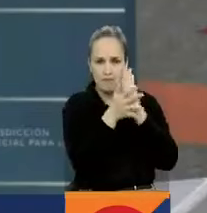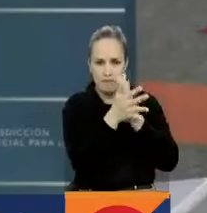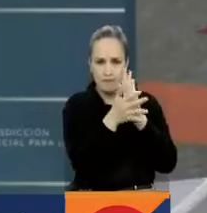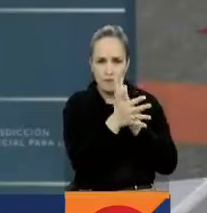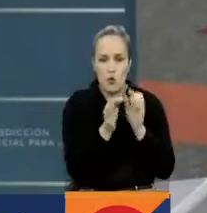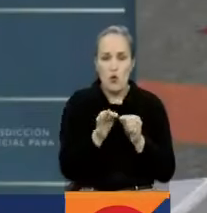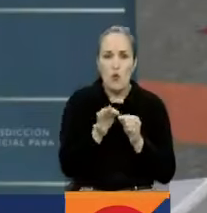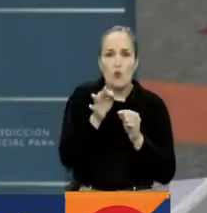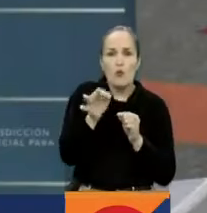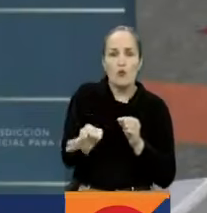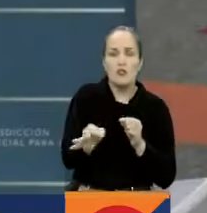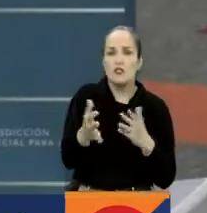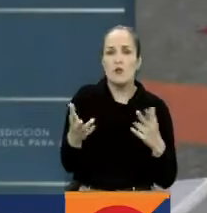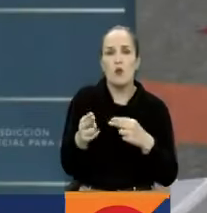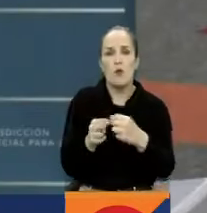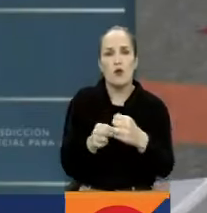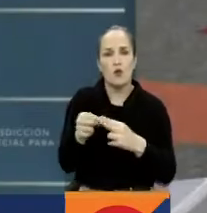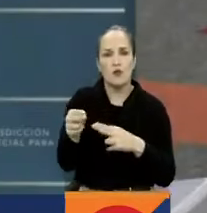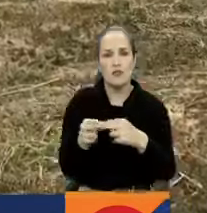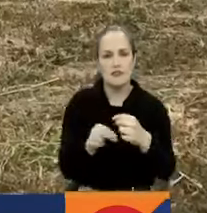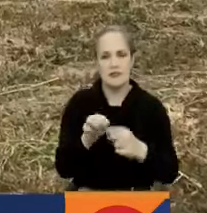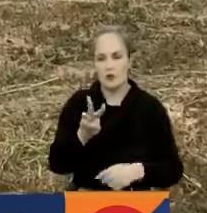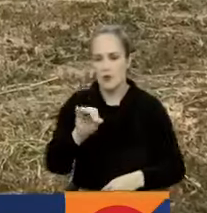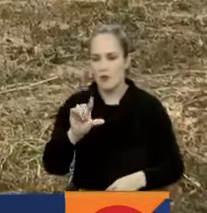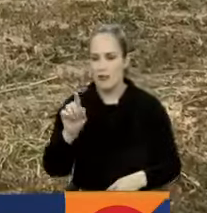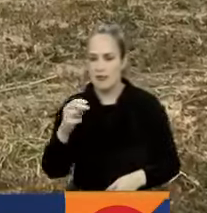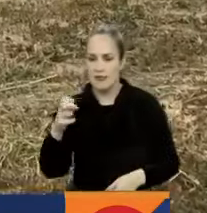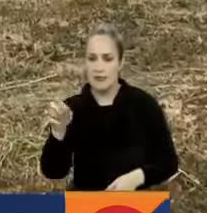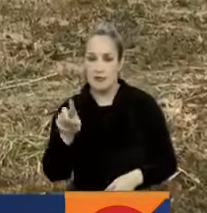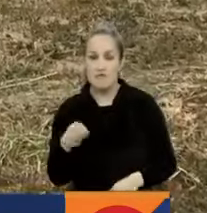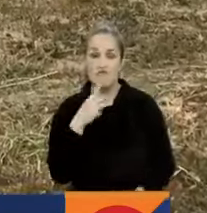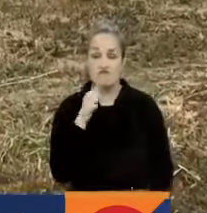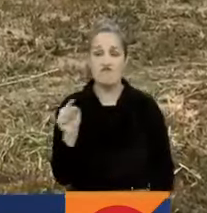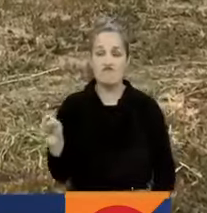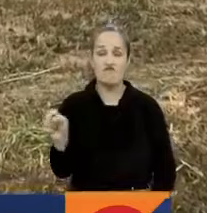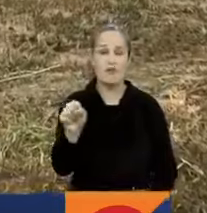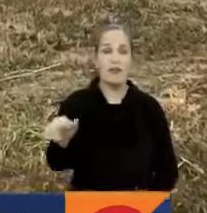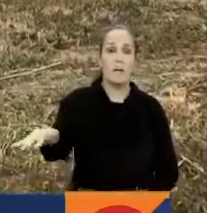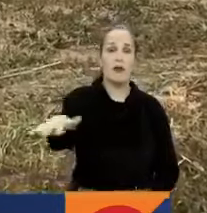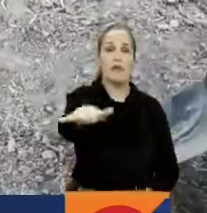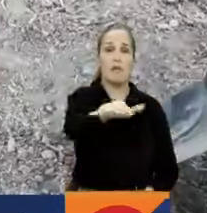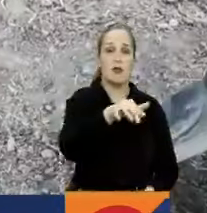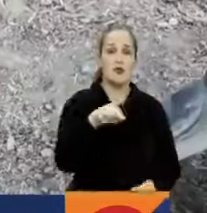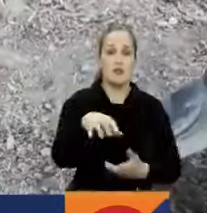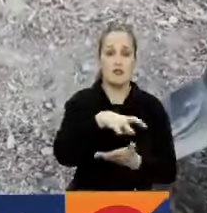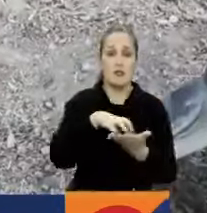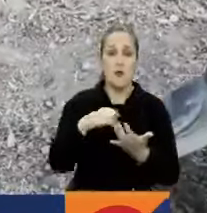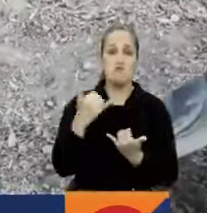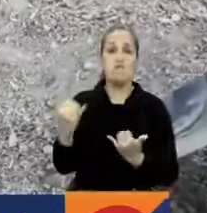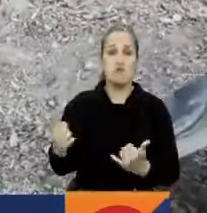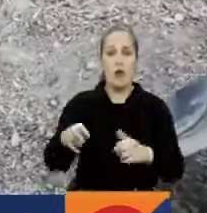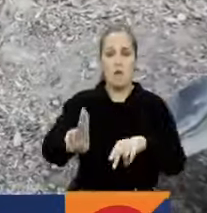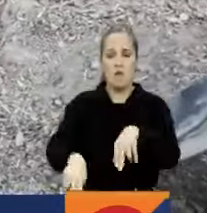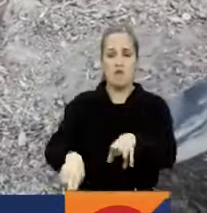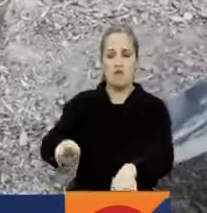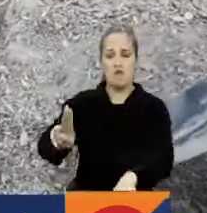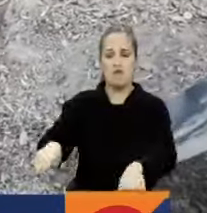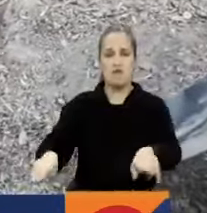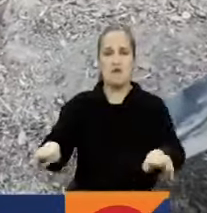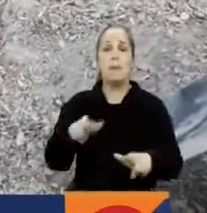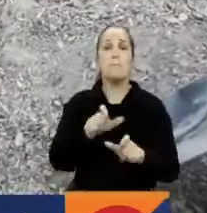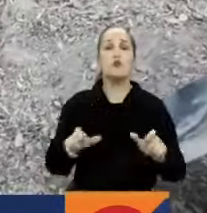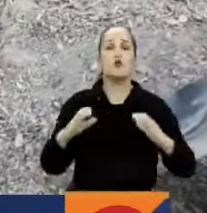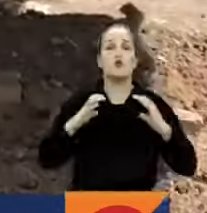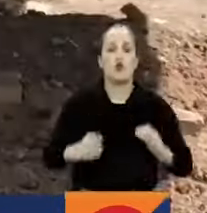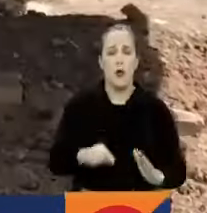municipio de Puerto vilches El Ho oficial en retiro habló de lugares en el departamento en donde habría fosas con cuerpos de civiles